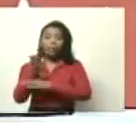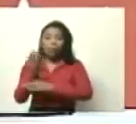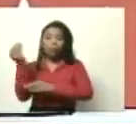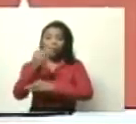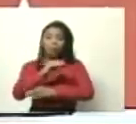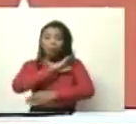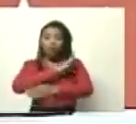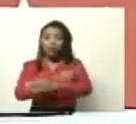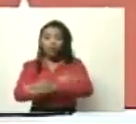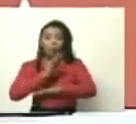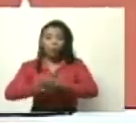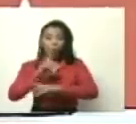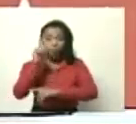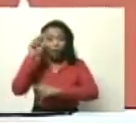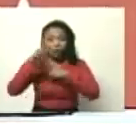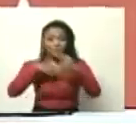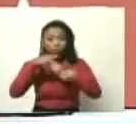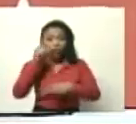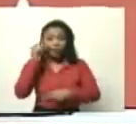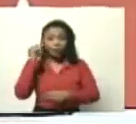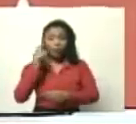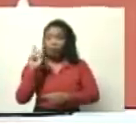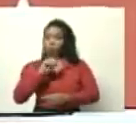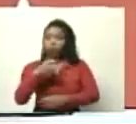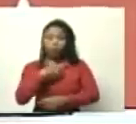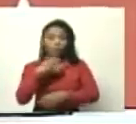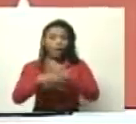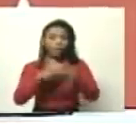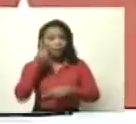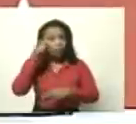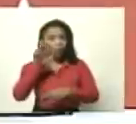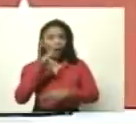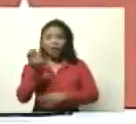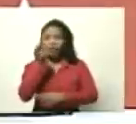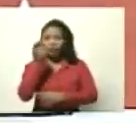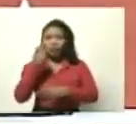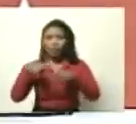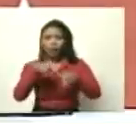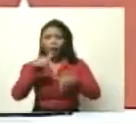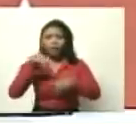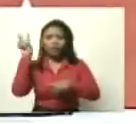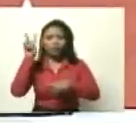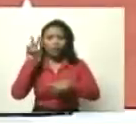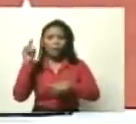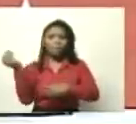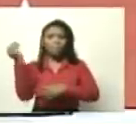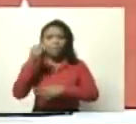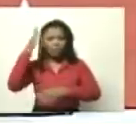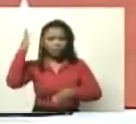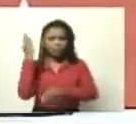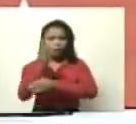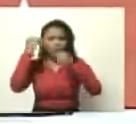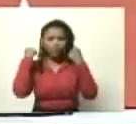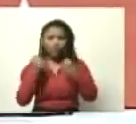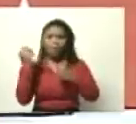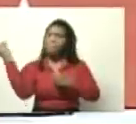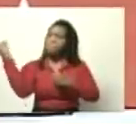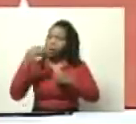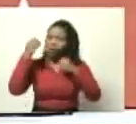fuerza. Porque un revolucionario o una revolucionaria no le puede hacer eso al pueblo en ninguna parte de Venezuela. Seríamos más severos,